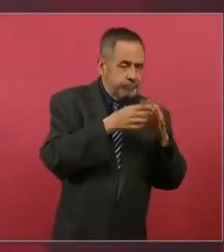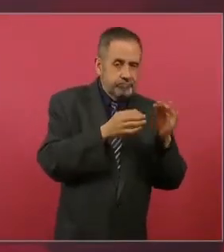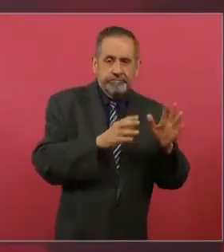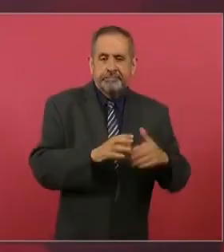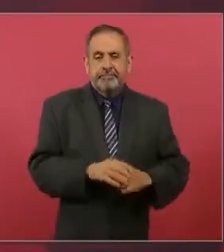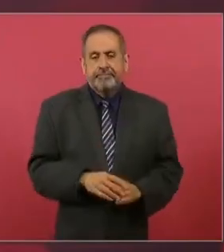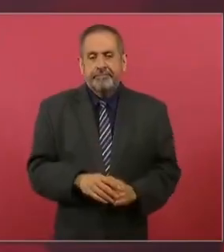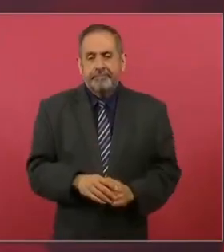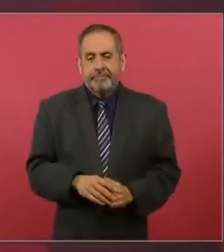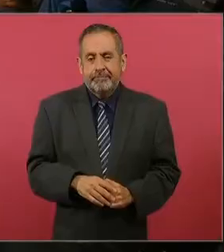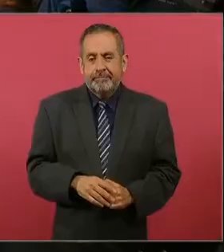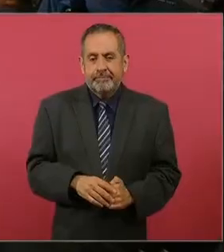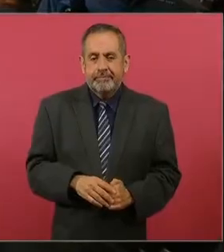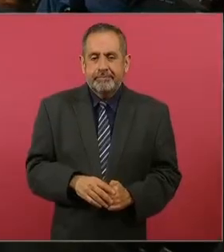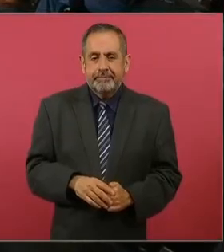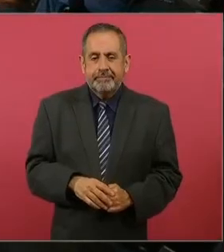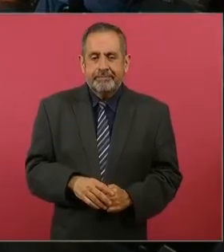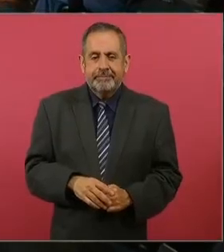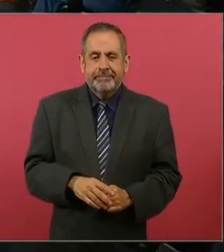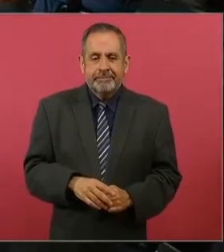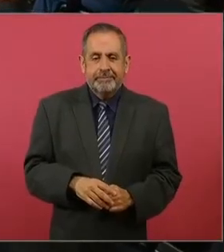Luego